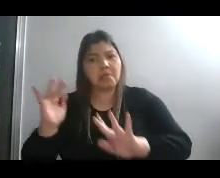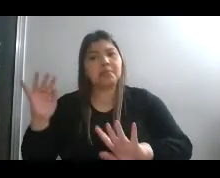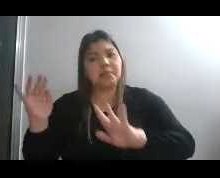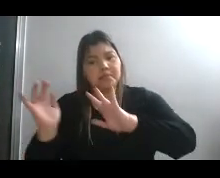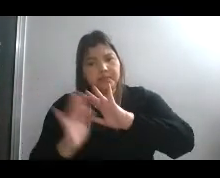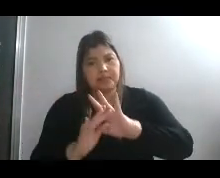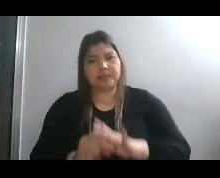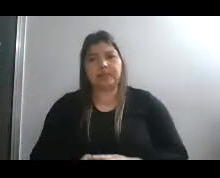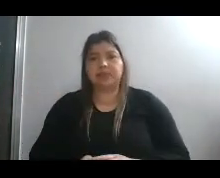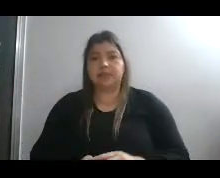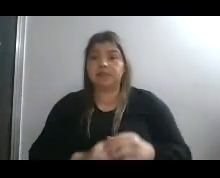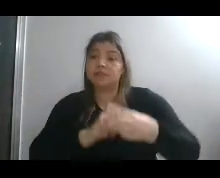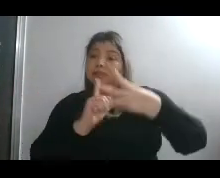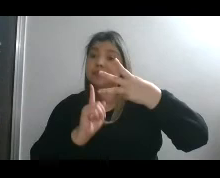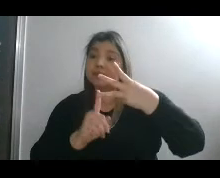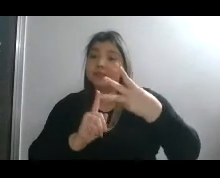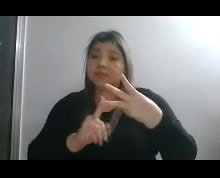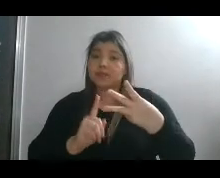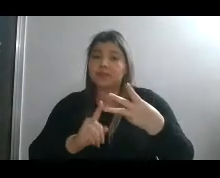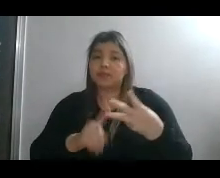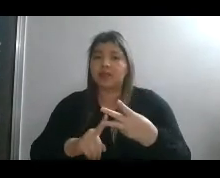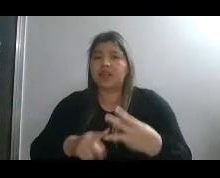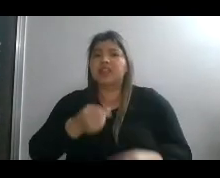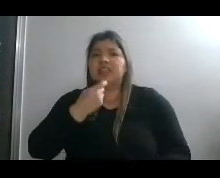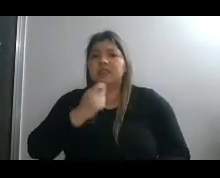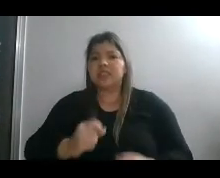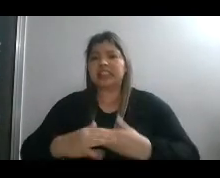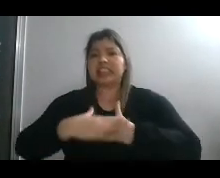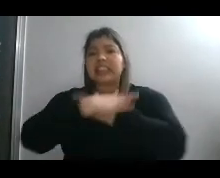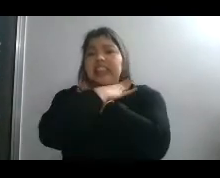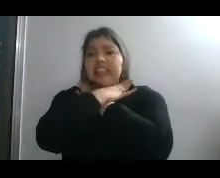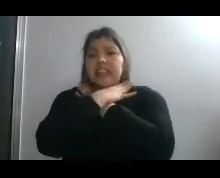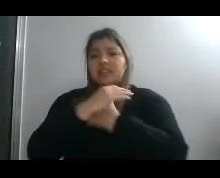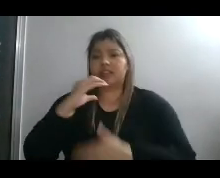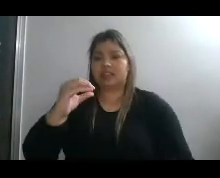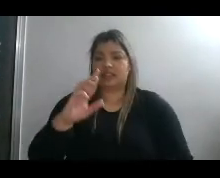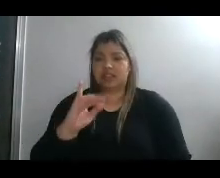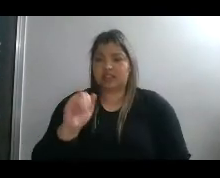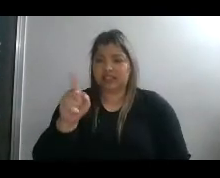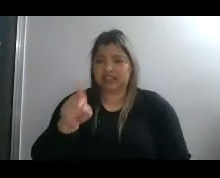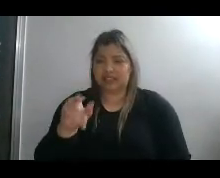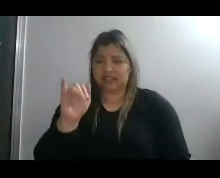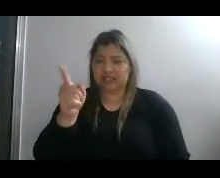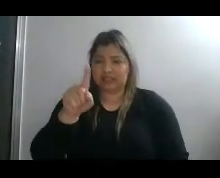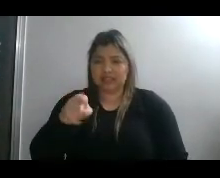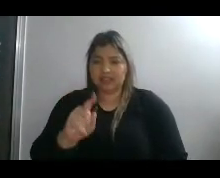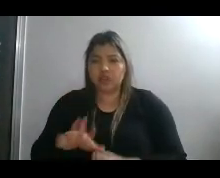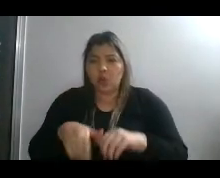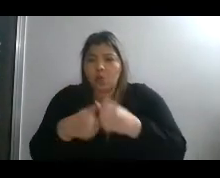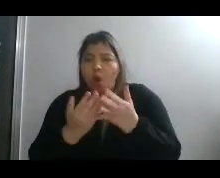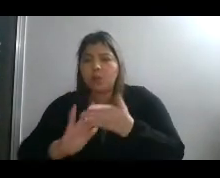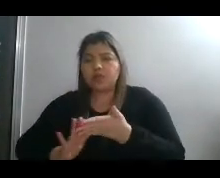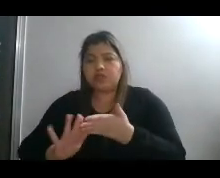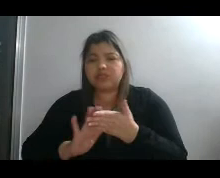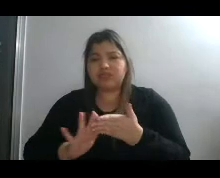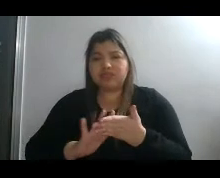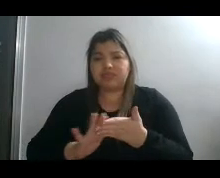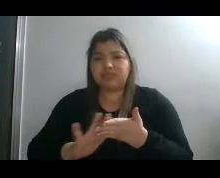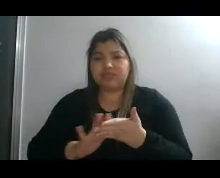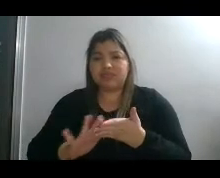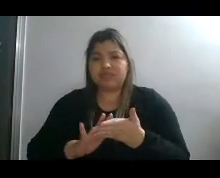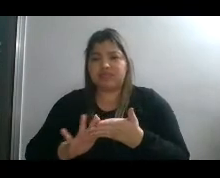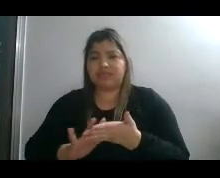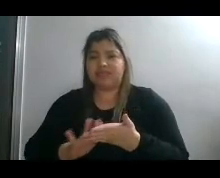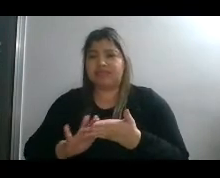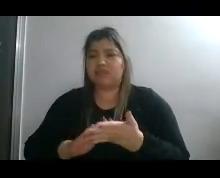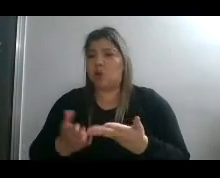pacientes. Y en capacidad de crisis son las estrategias que yo debo implementar cuando no son proporcionales a los estándares